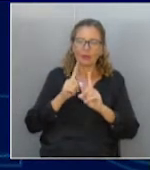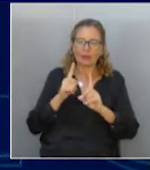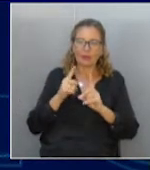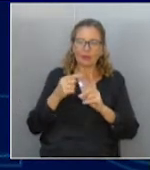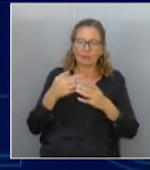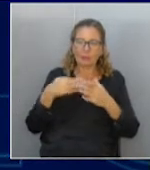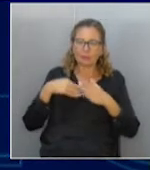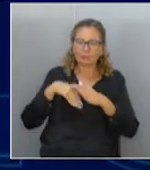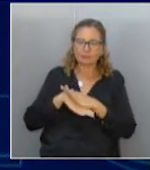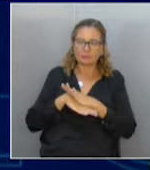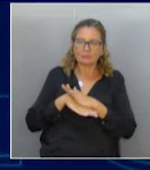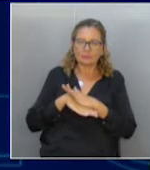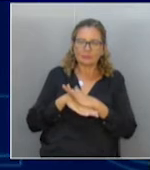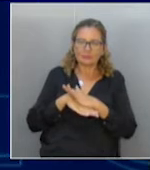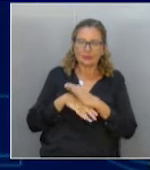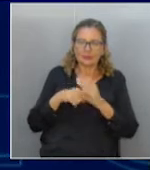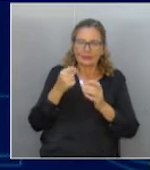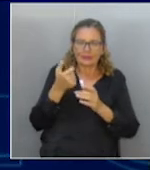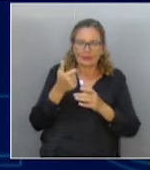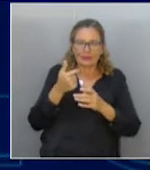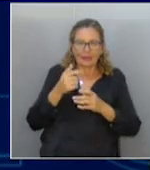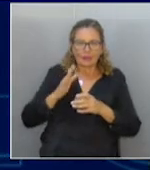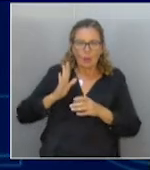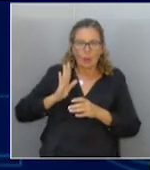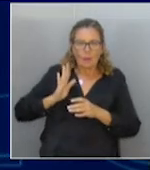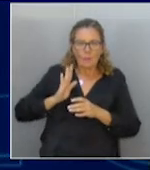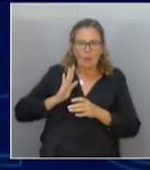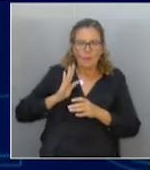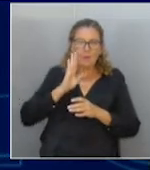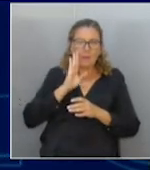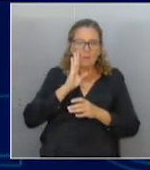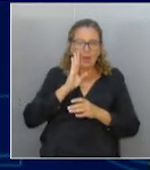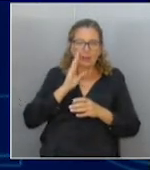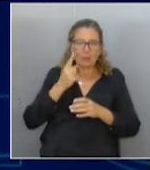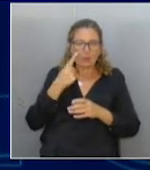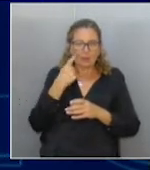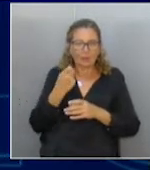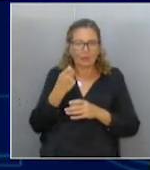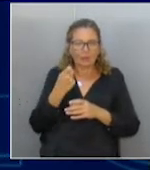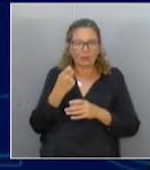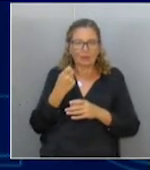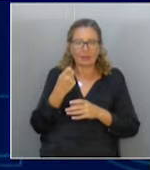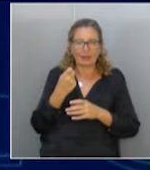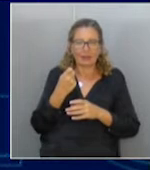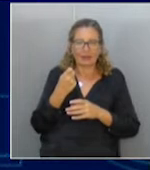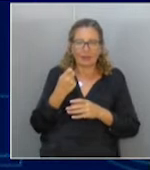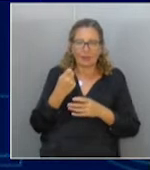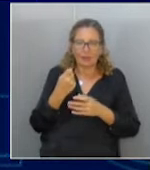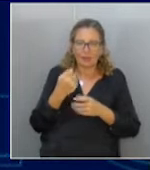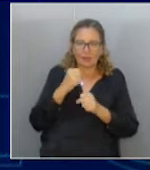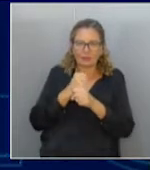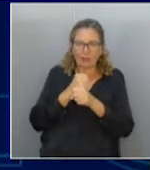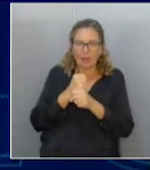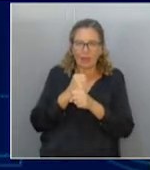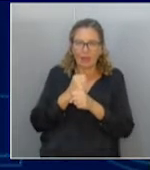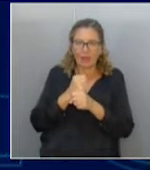atravesado bastante porque recién he sido mamá. Y bueno, era como visibilizar como también ese trabajo no